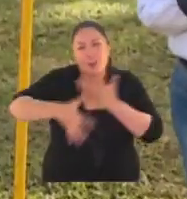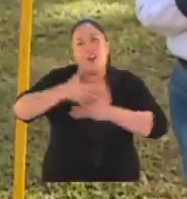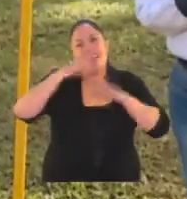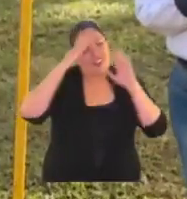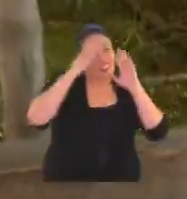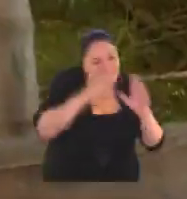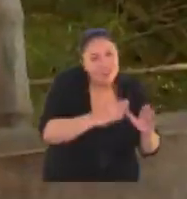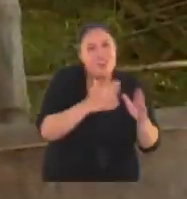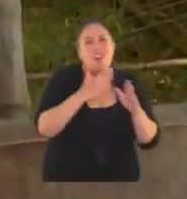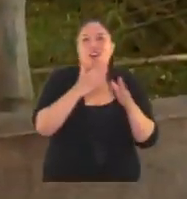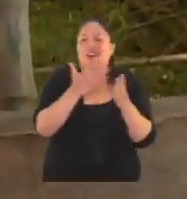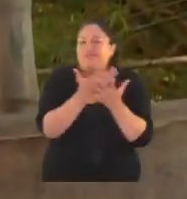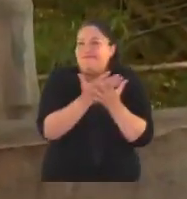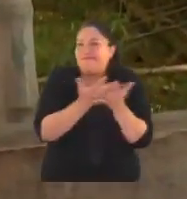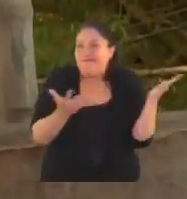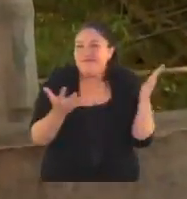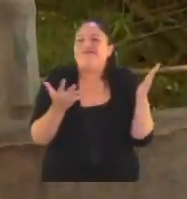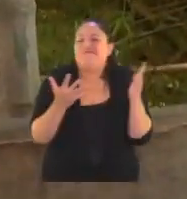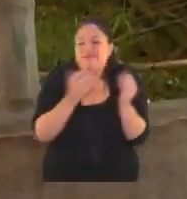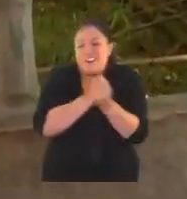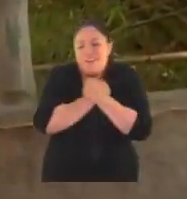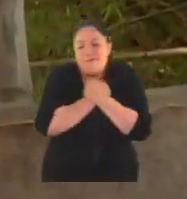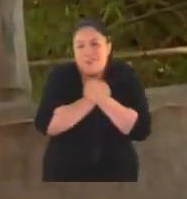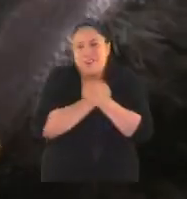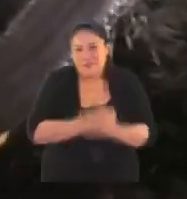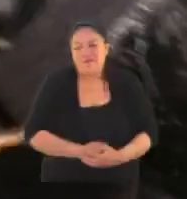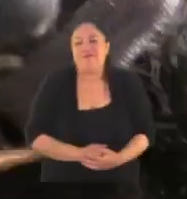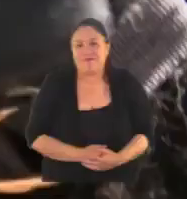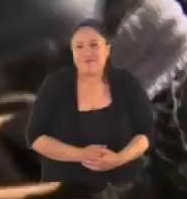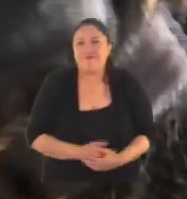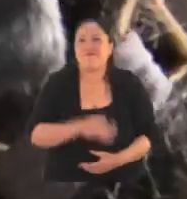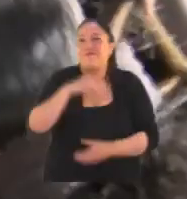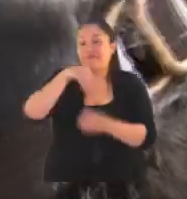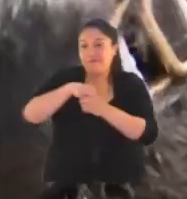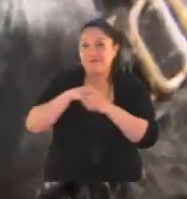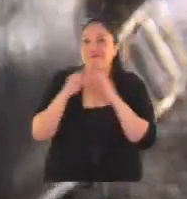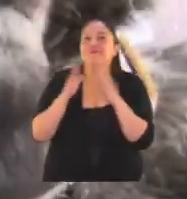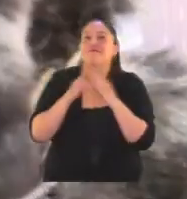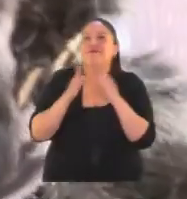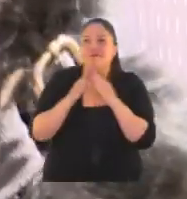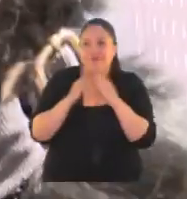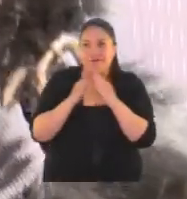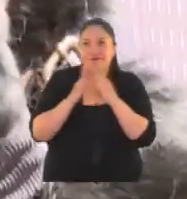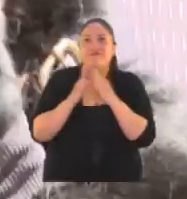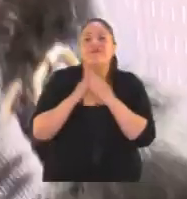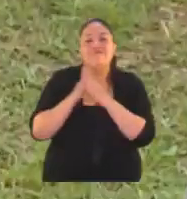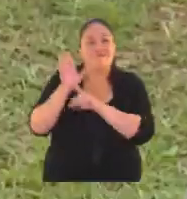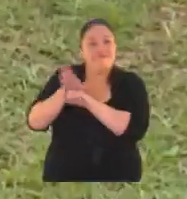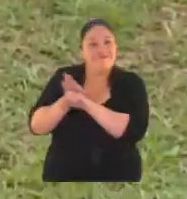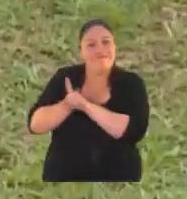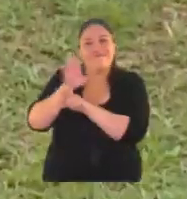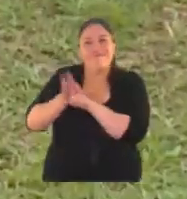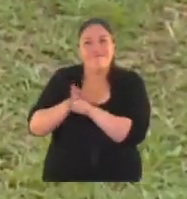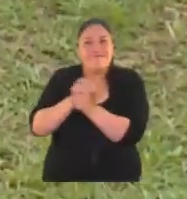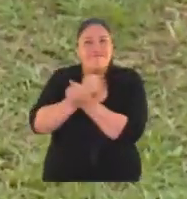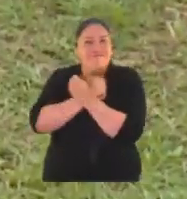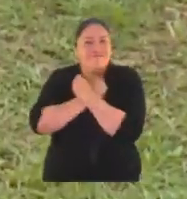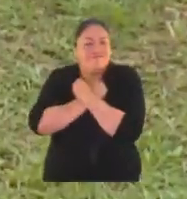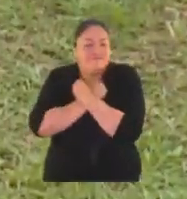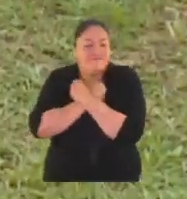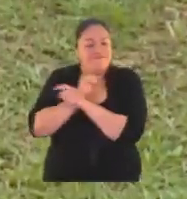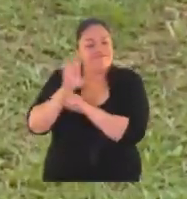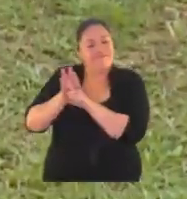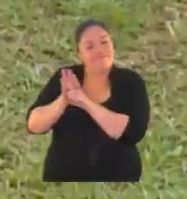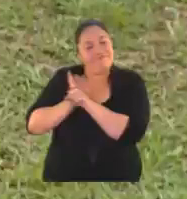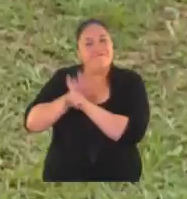tiempo y darle mucho amor. Va a estar en la casa, pues a rodearlo de mucho cariño, mucho amor,